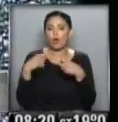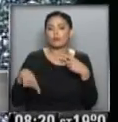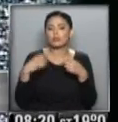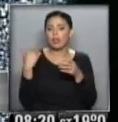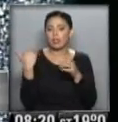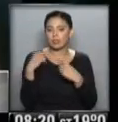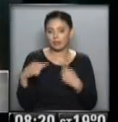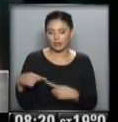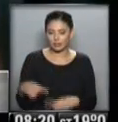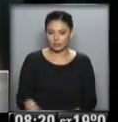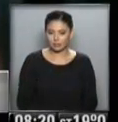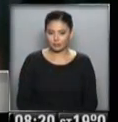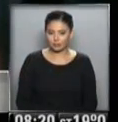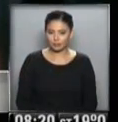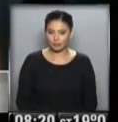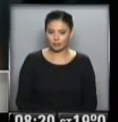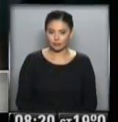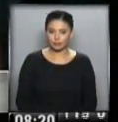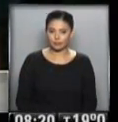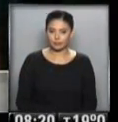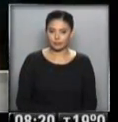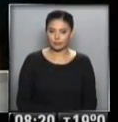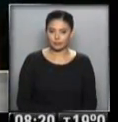cámara directa. Tiene